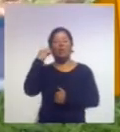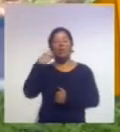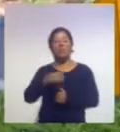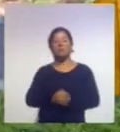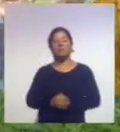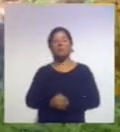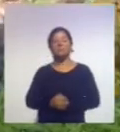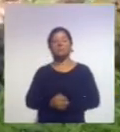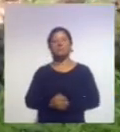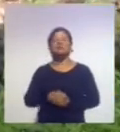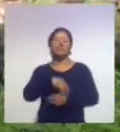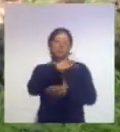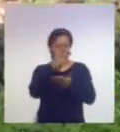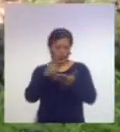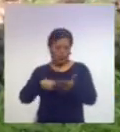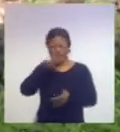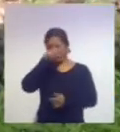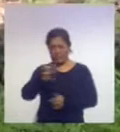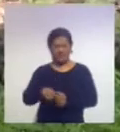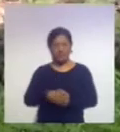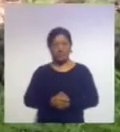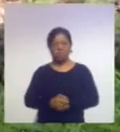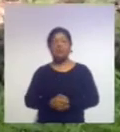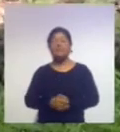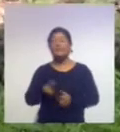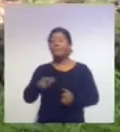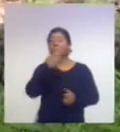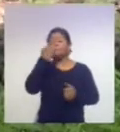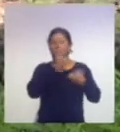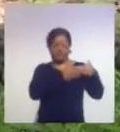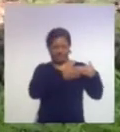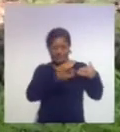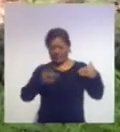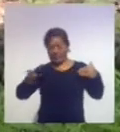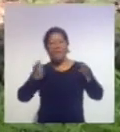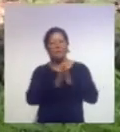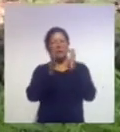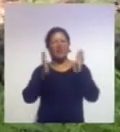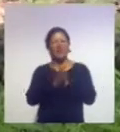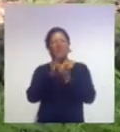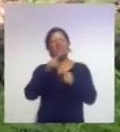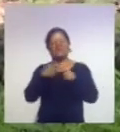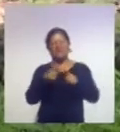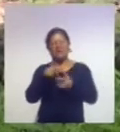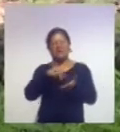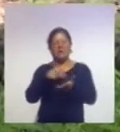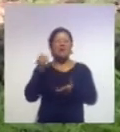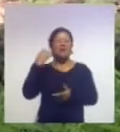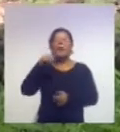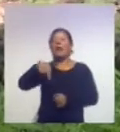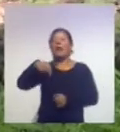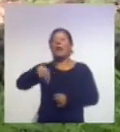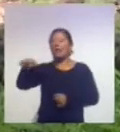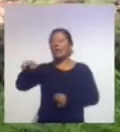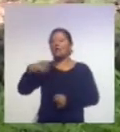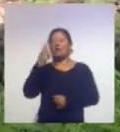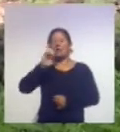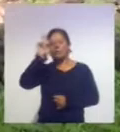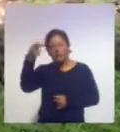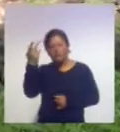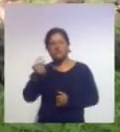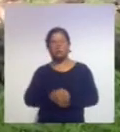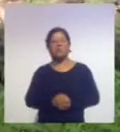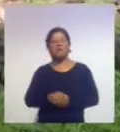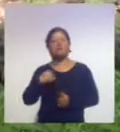también de este programa. Durante el año escolar estuvimos participando en los coloquios realizados aquí en la facultad, en donde